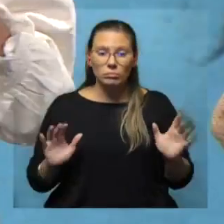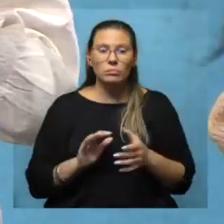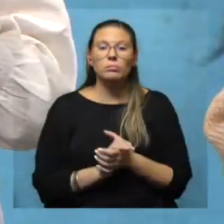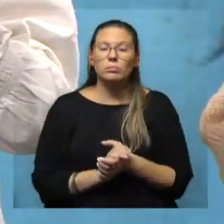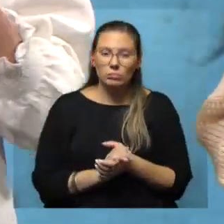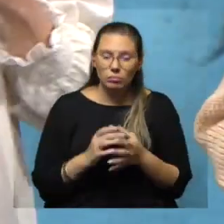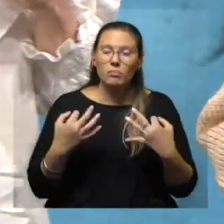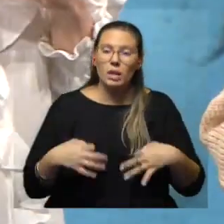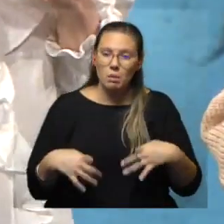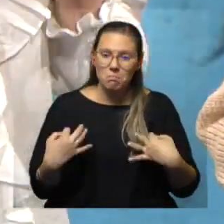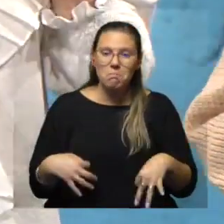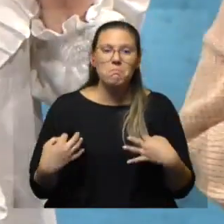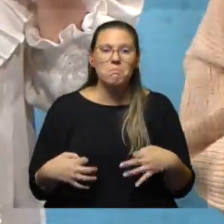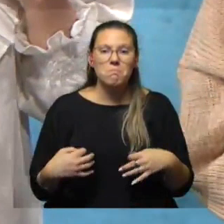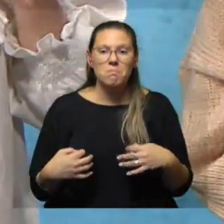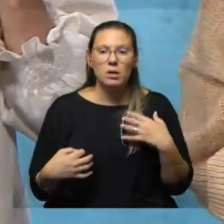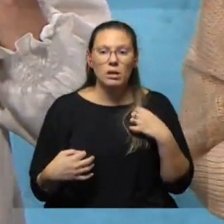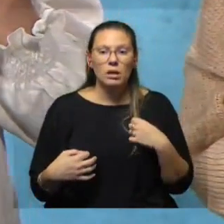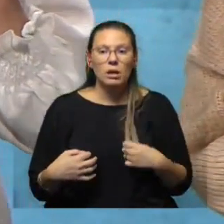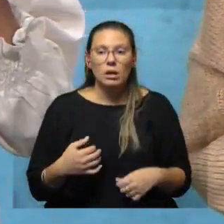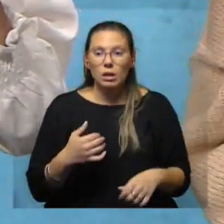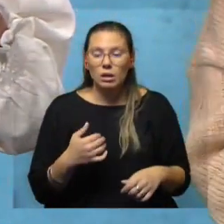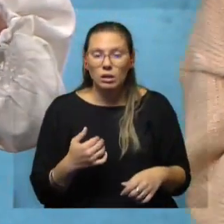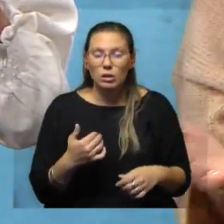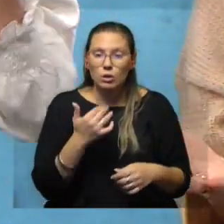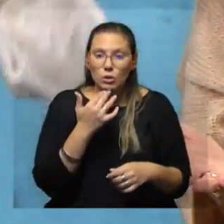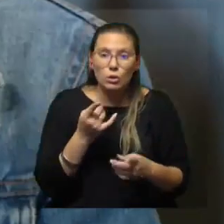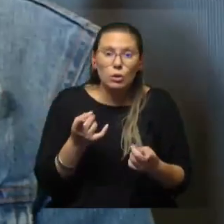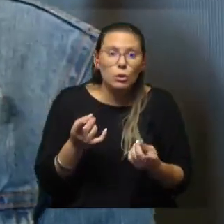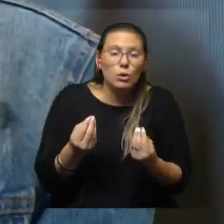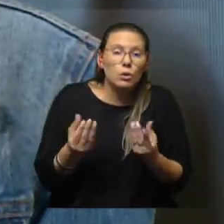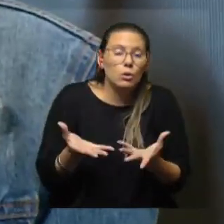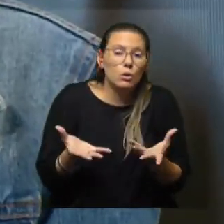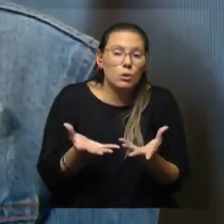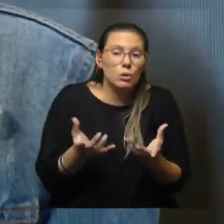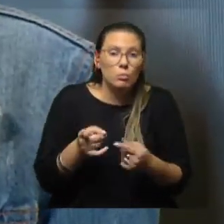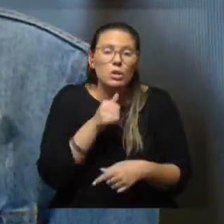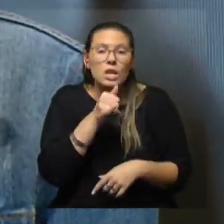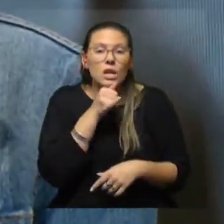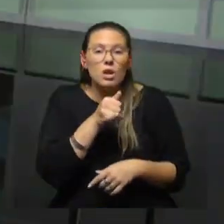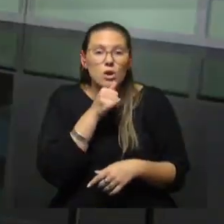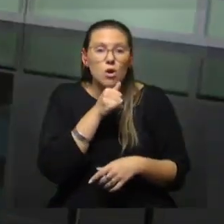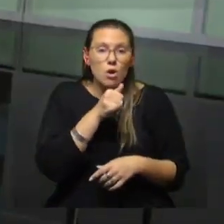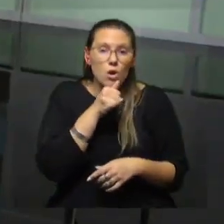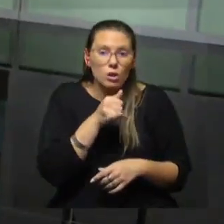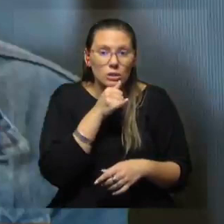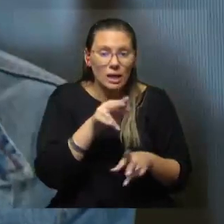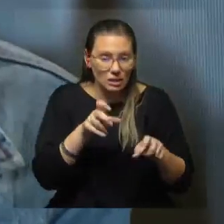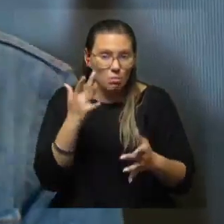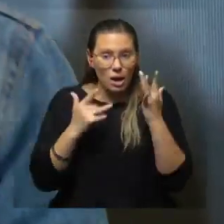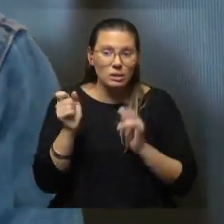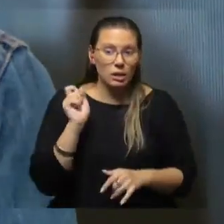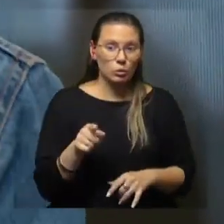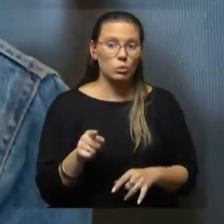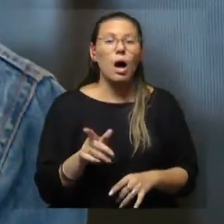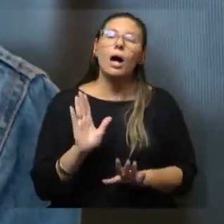Bueno, por ahí va. Querido. Yo no sé qué viene. Pues, ¿qué? No, ¿cómo que viene? Vos tenés que contar toda la parte artística tuya.